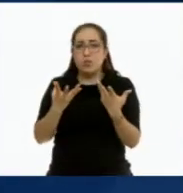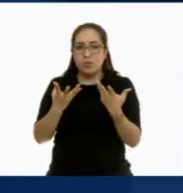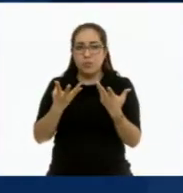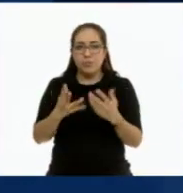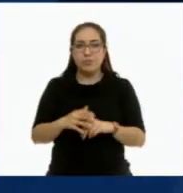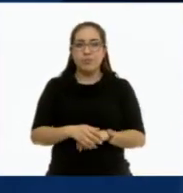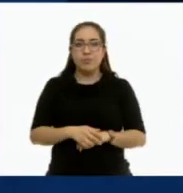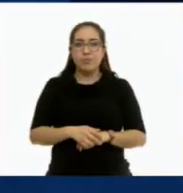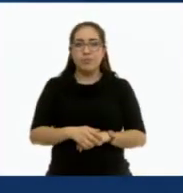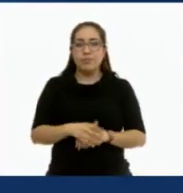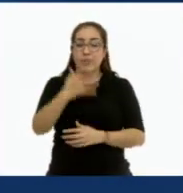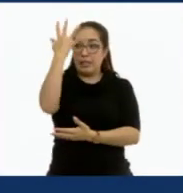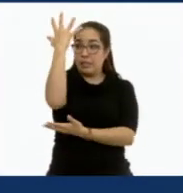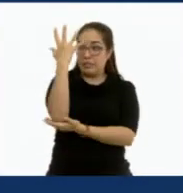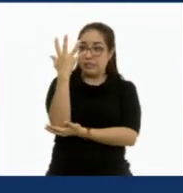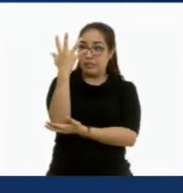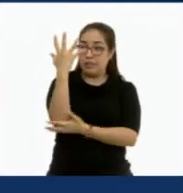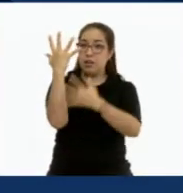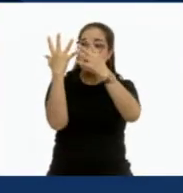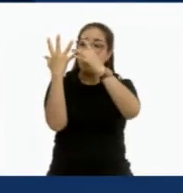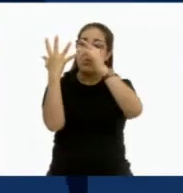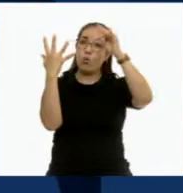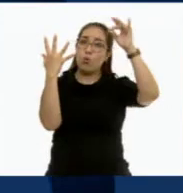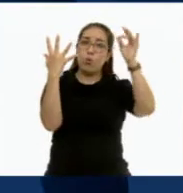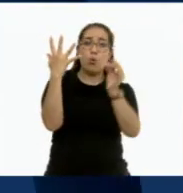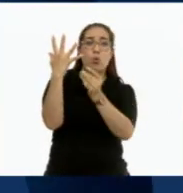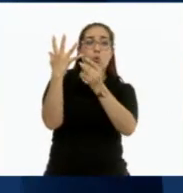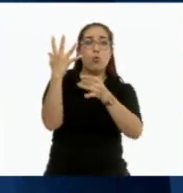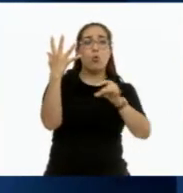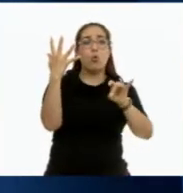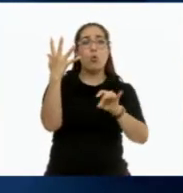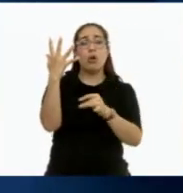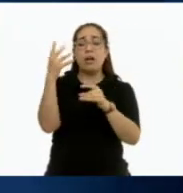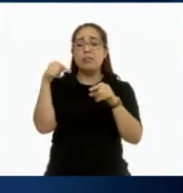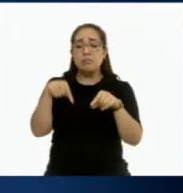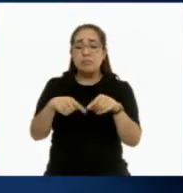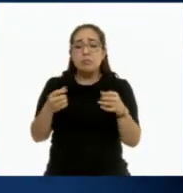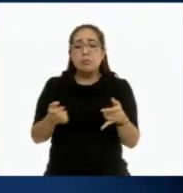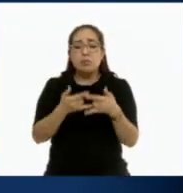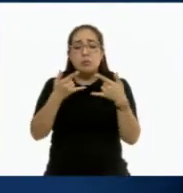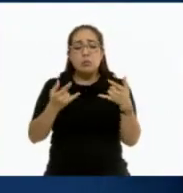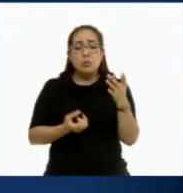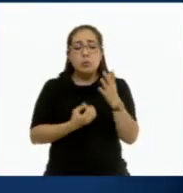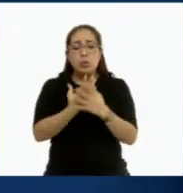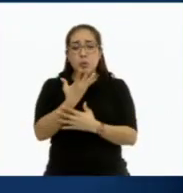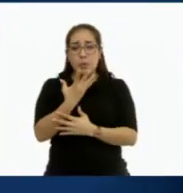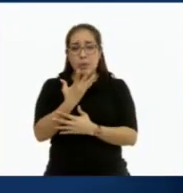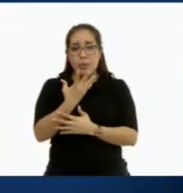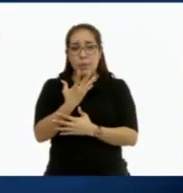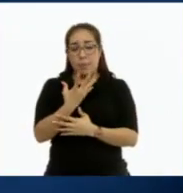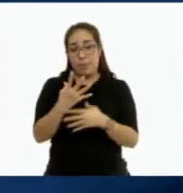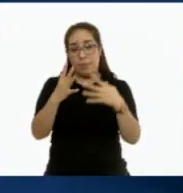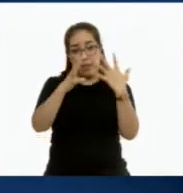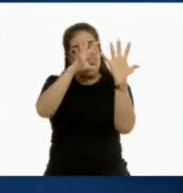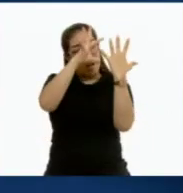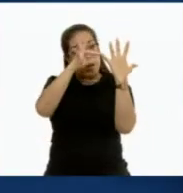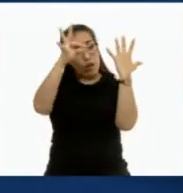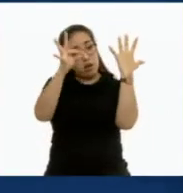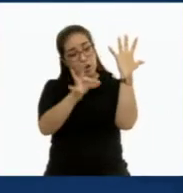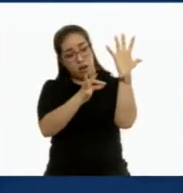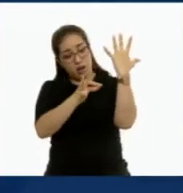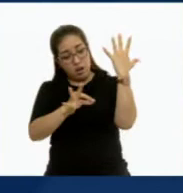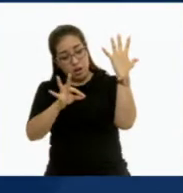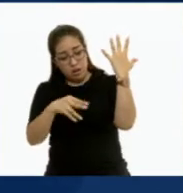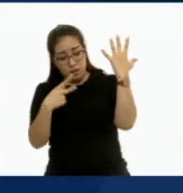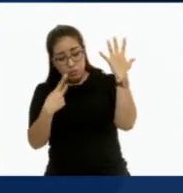de nuevo las hojas de la reciente primavera? ¿Las hojas viven en invierno en secreto con las